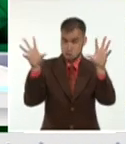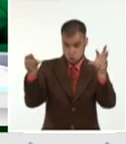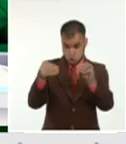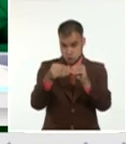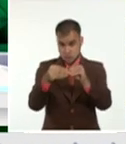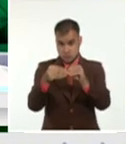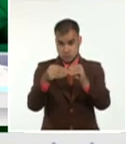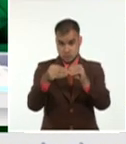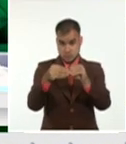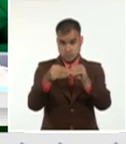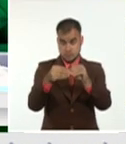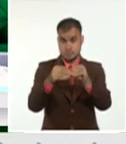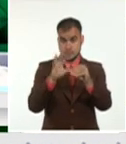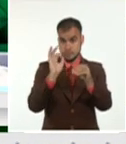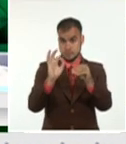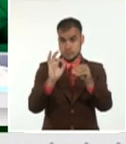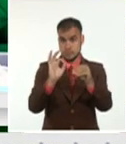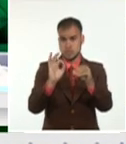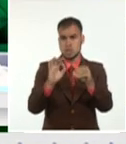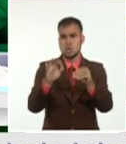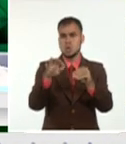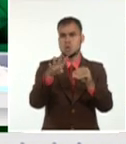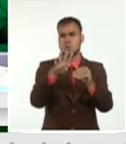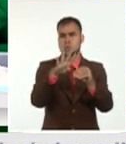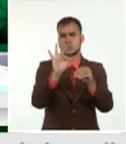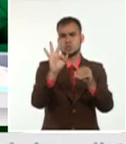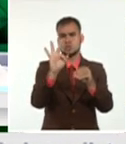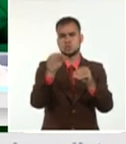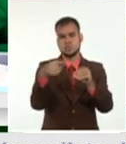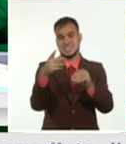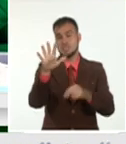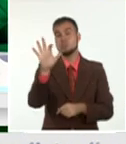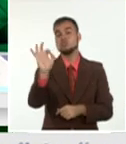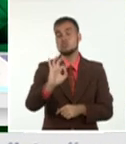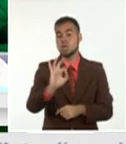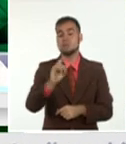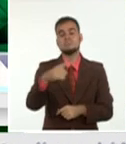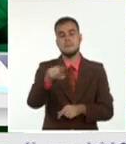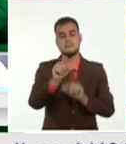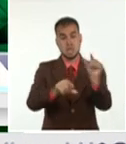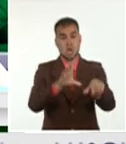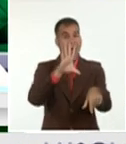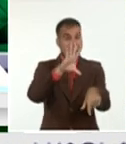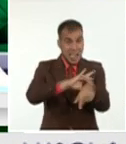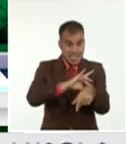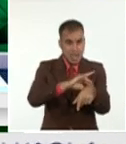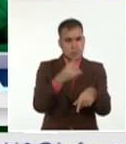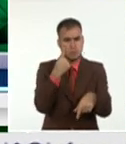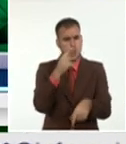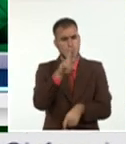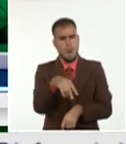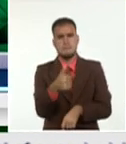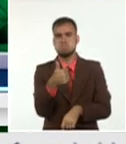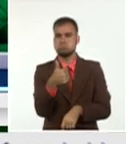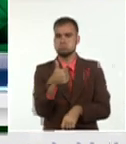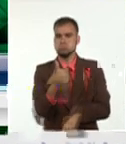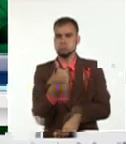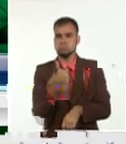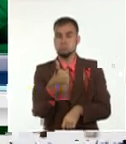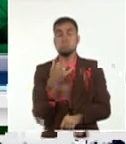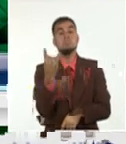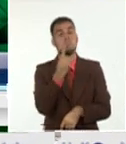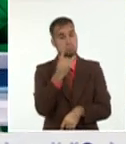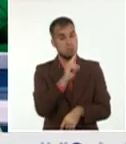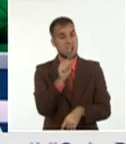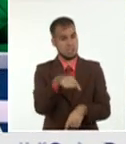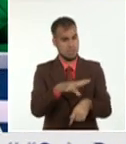el 48,5% pues han estado asintomáticos en el momento que se ha hecho el diagnóstico.